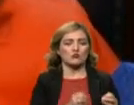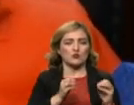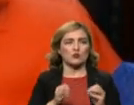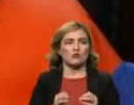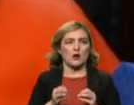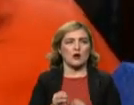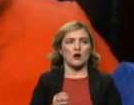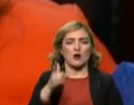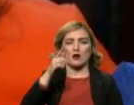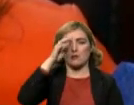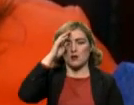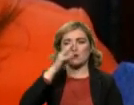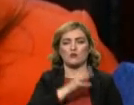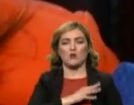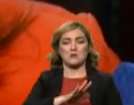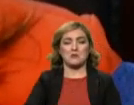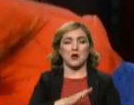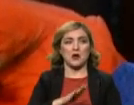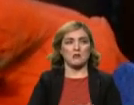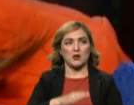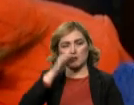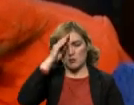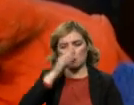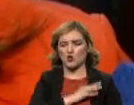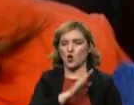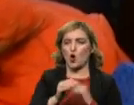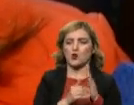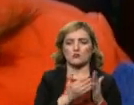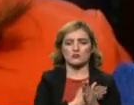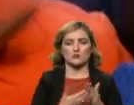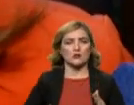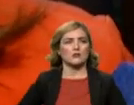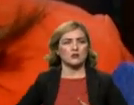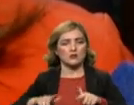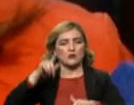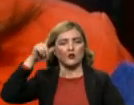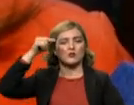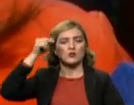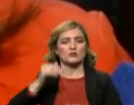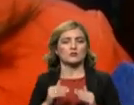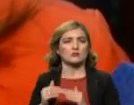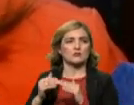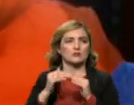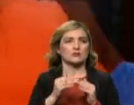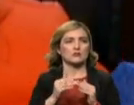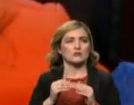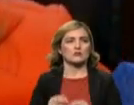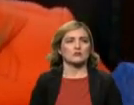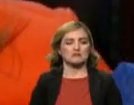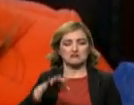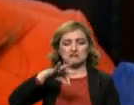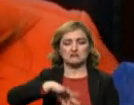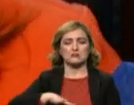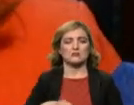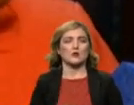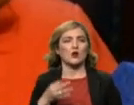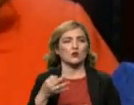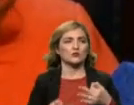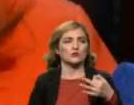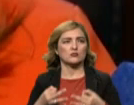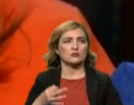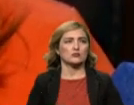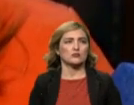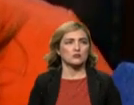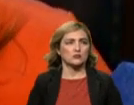o el llamado a que las Fuerzas Armadas se insubordinen en contra del presidente y del gobierno democráticamente constituido. Creo que lo justo es que